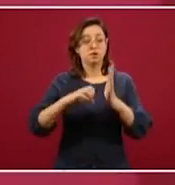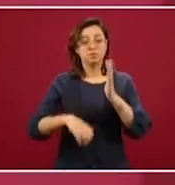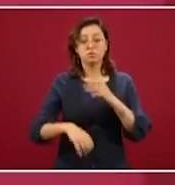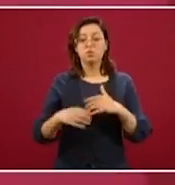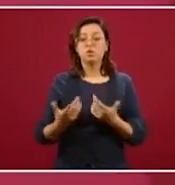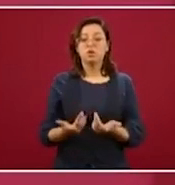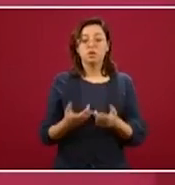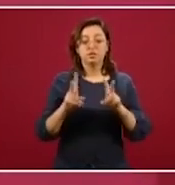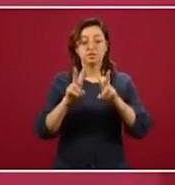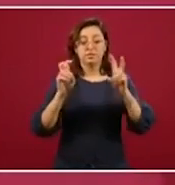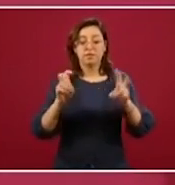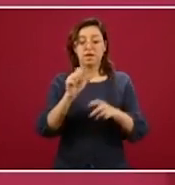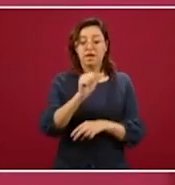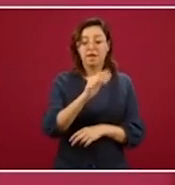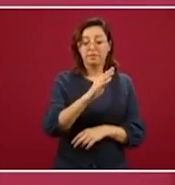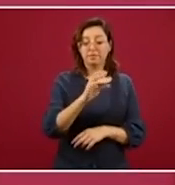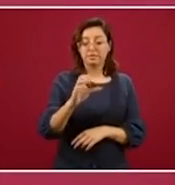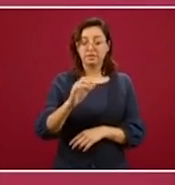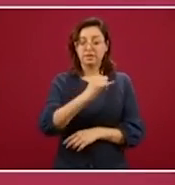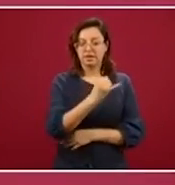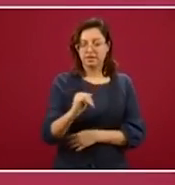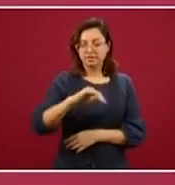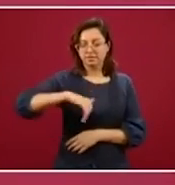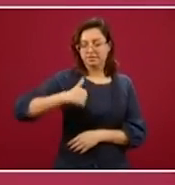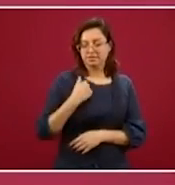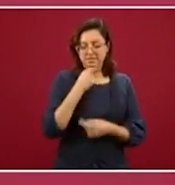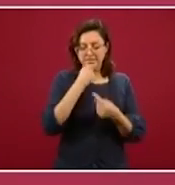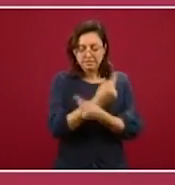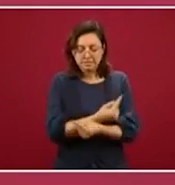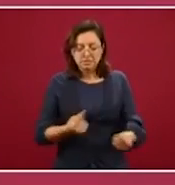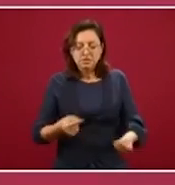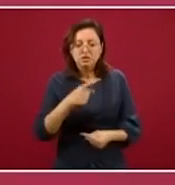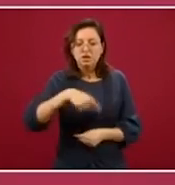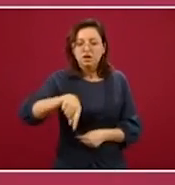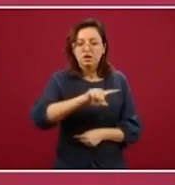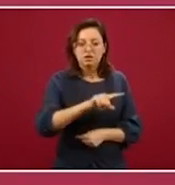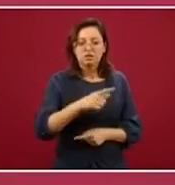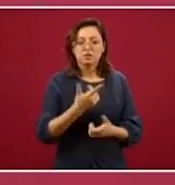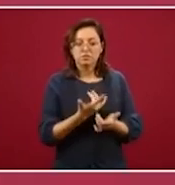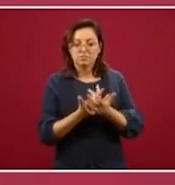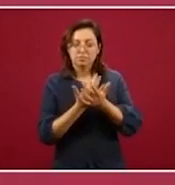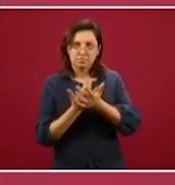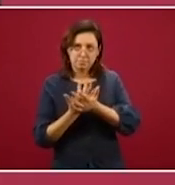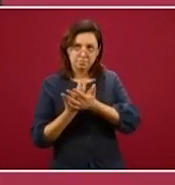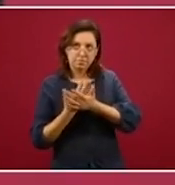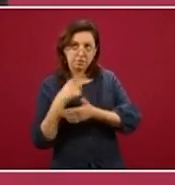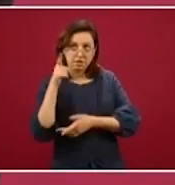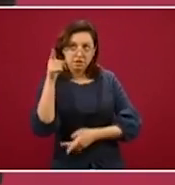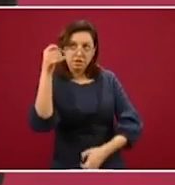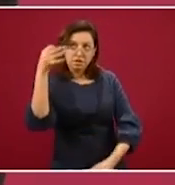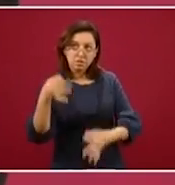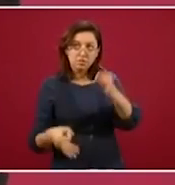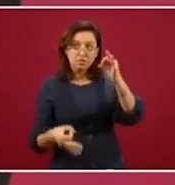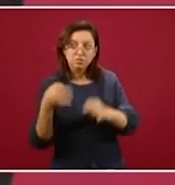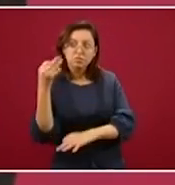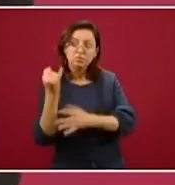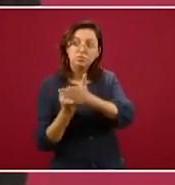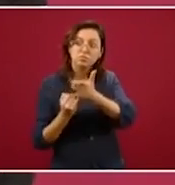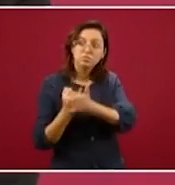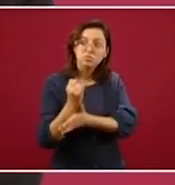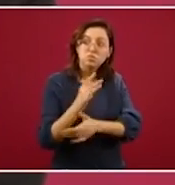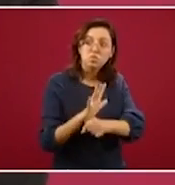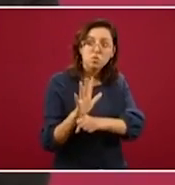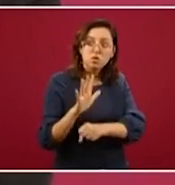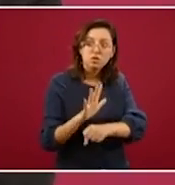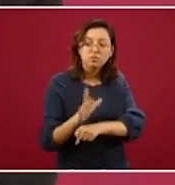hay algunas diferencias, estamos esperando que el Poder Judicial decida y